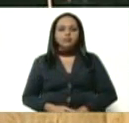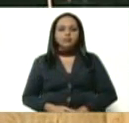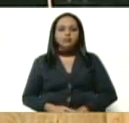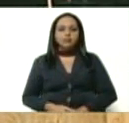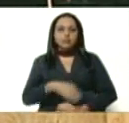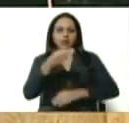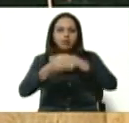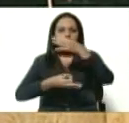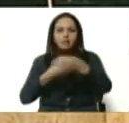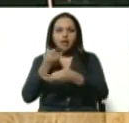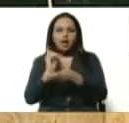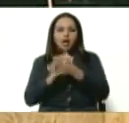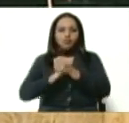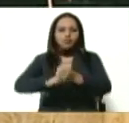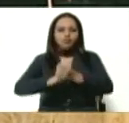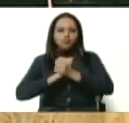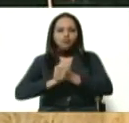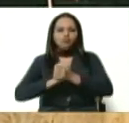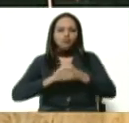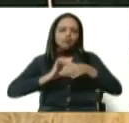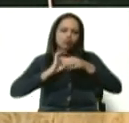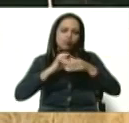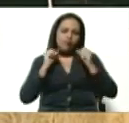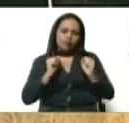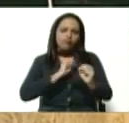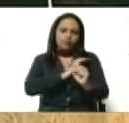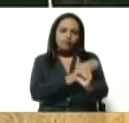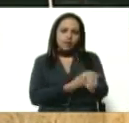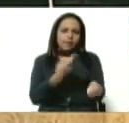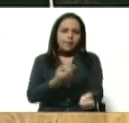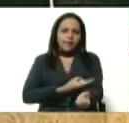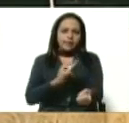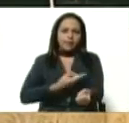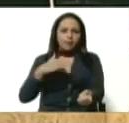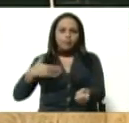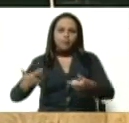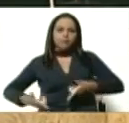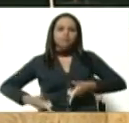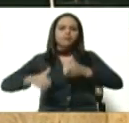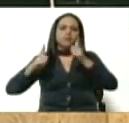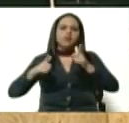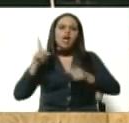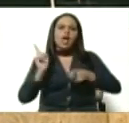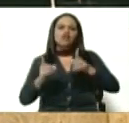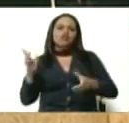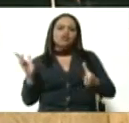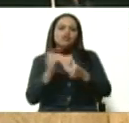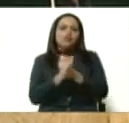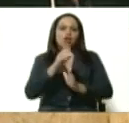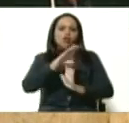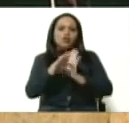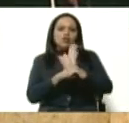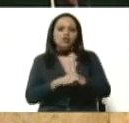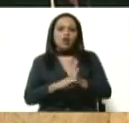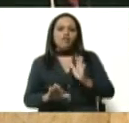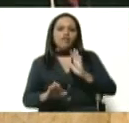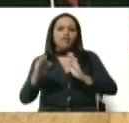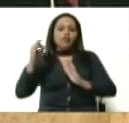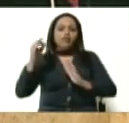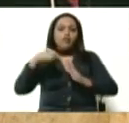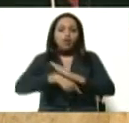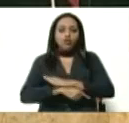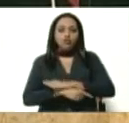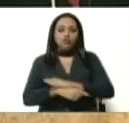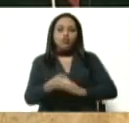que se trata de una alianza sólida de hermandad que ha permitido, entre otros logros, la constitución de fondos binacionales y